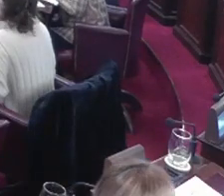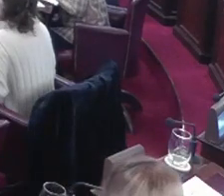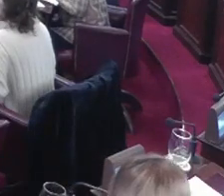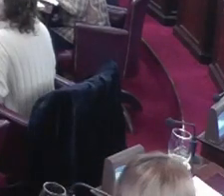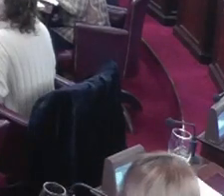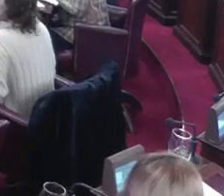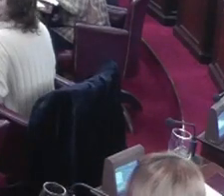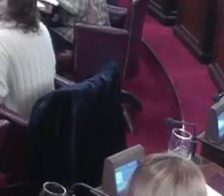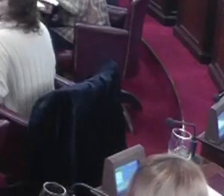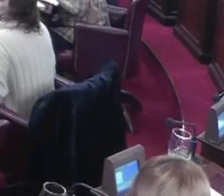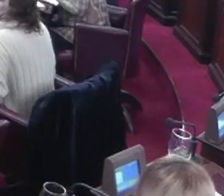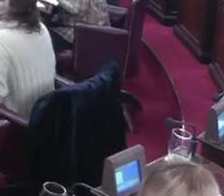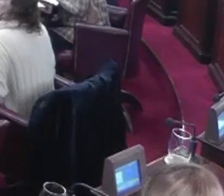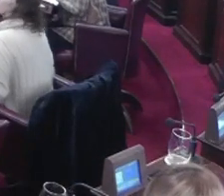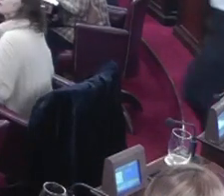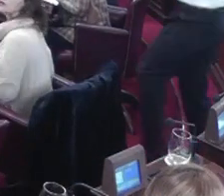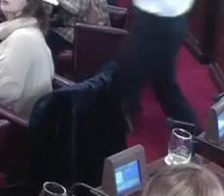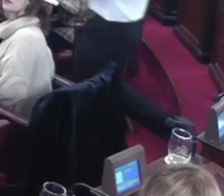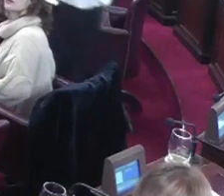Y probablemente